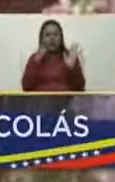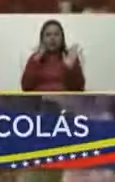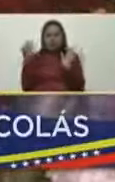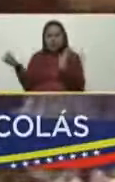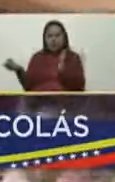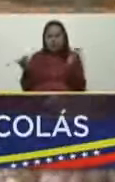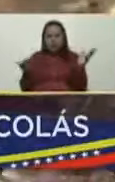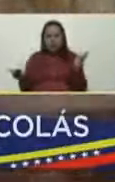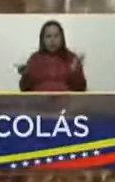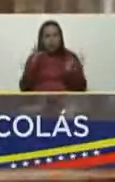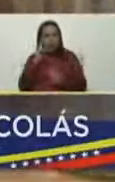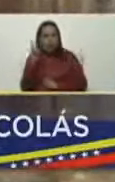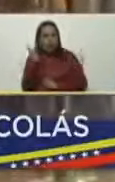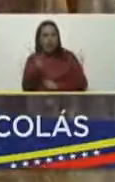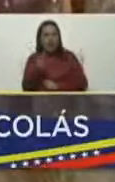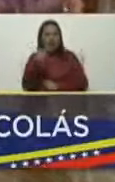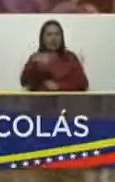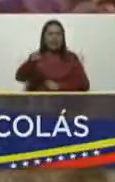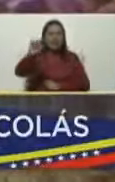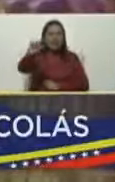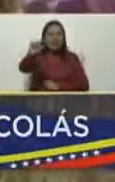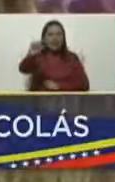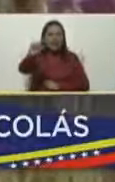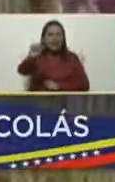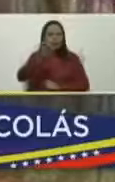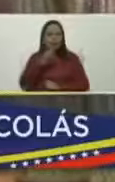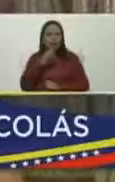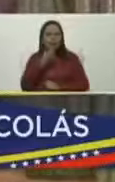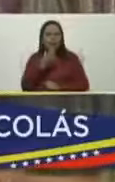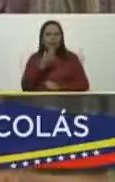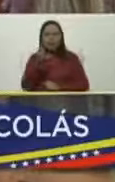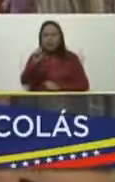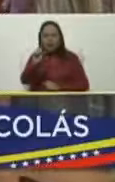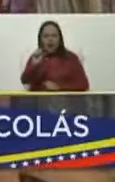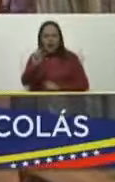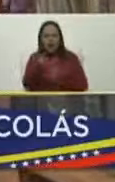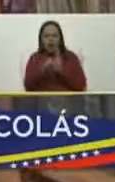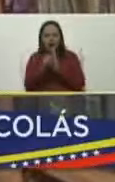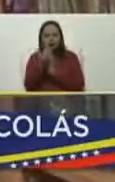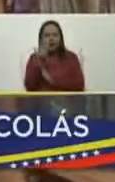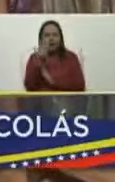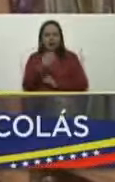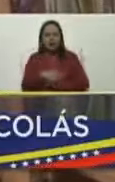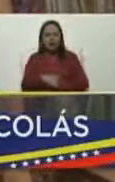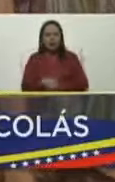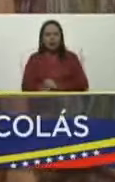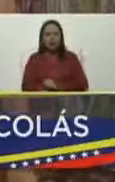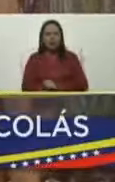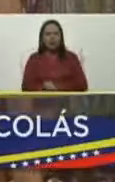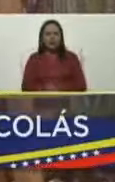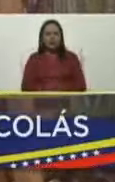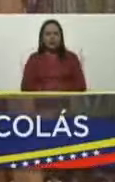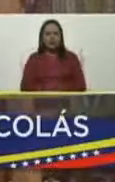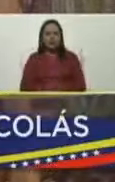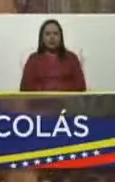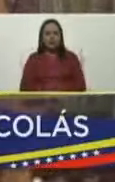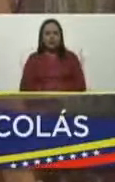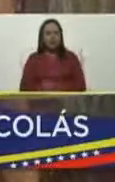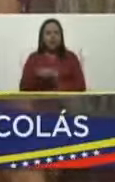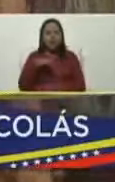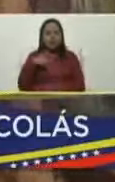como esta, díganme esta diminuta flor. Diminuta y bella, ¿ah? Ustedes no la pueden ver porque está aquí